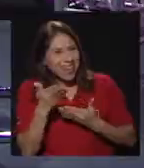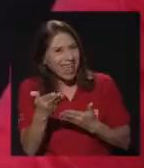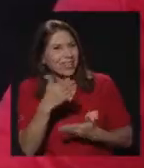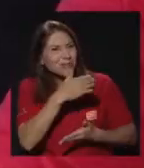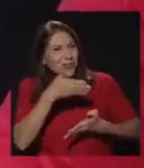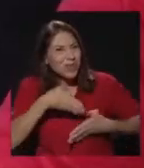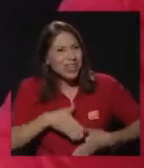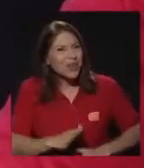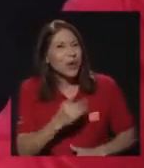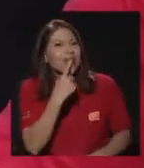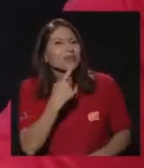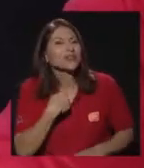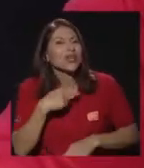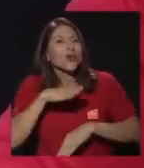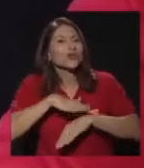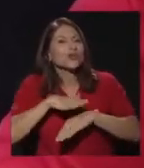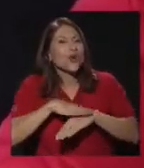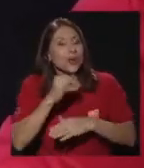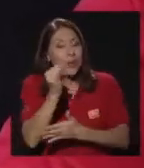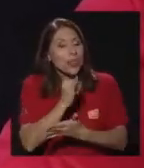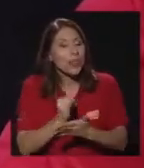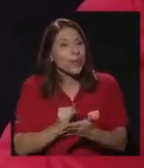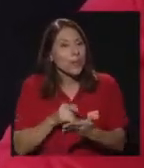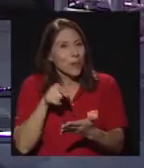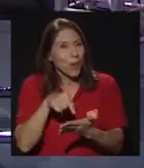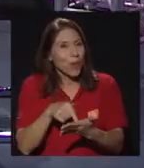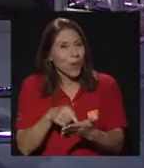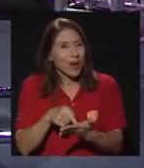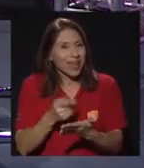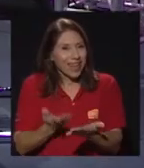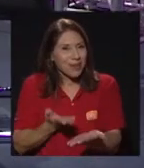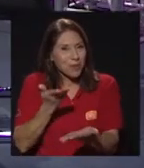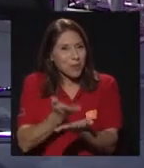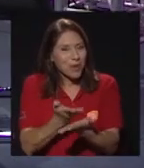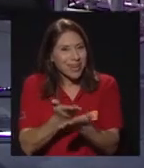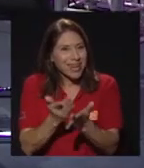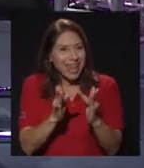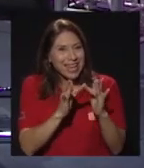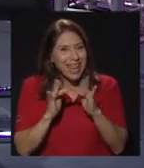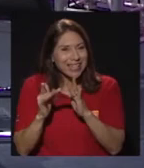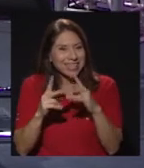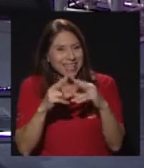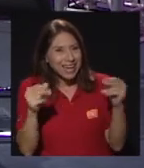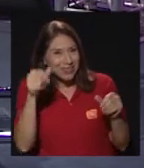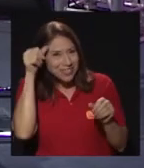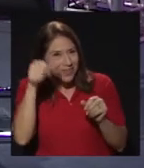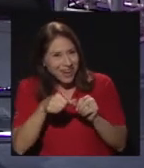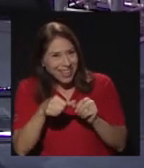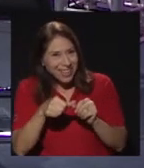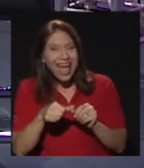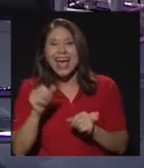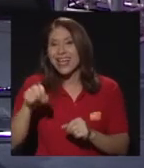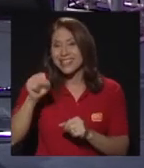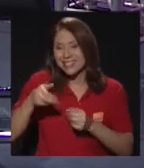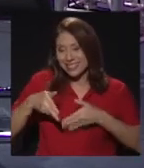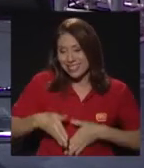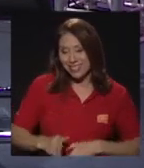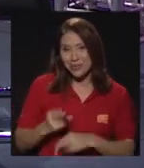hijo sobre el dibujo que le proponía Enlace Nicaragüense, ¿se acuerda? Sí, fue Brian fue,